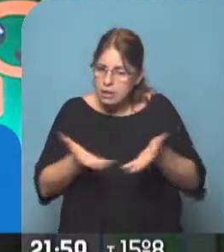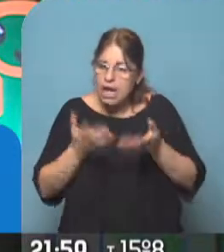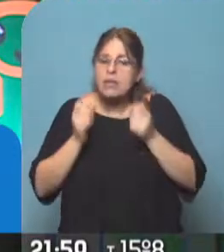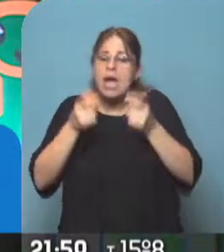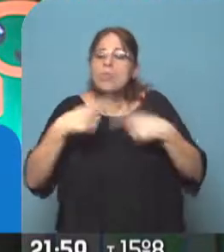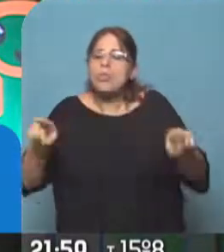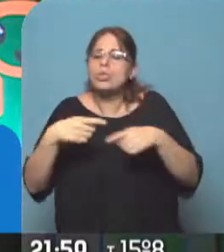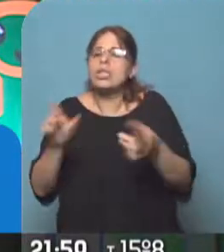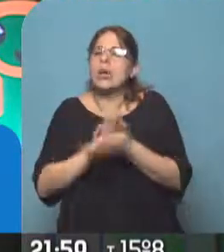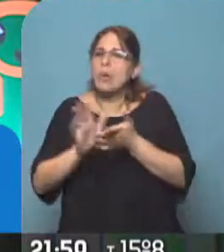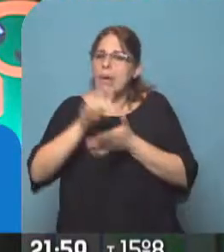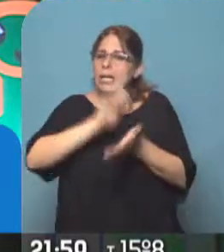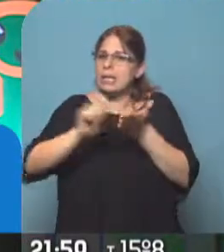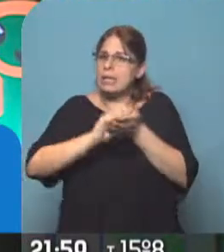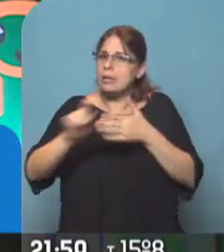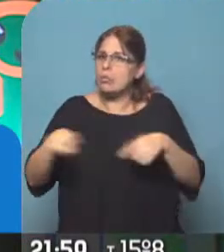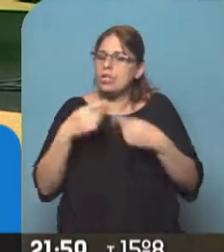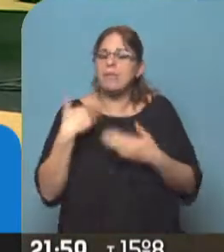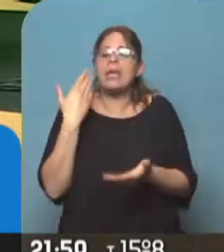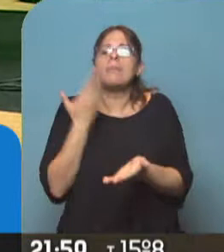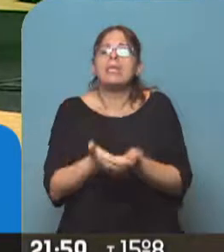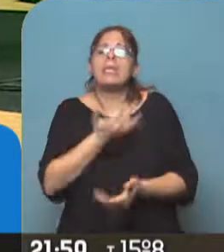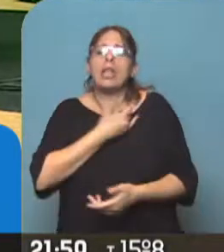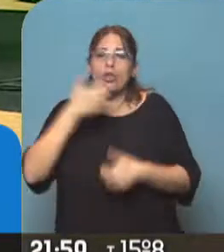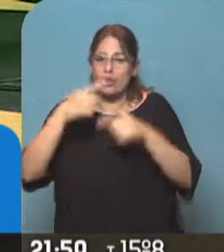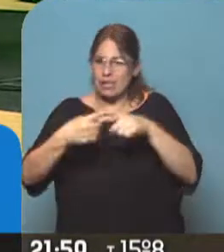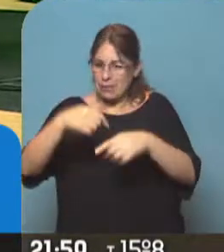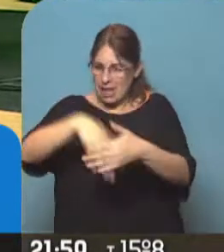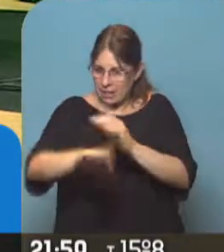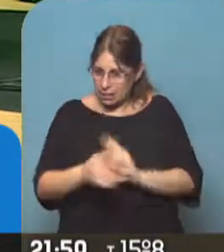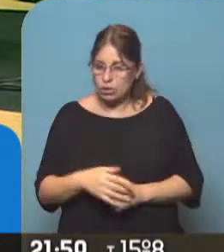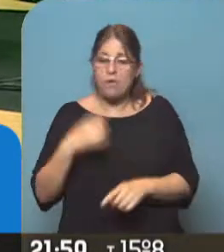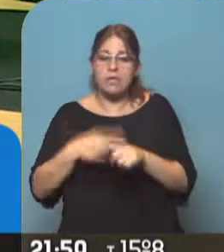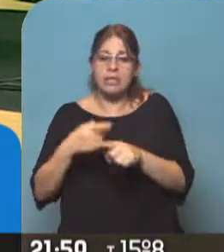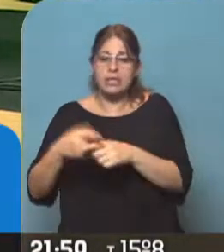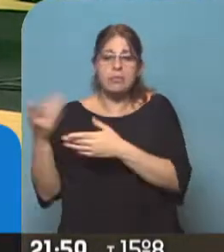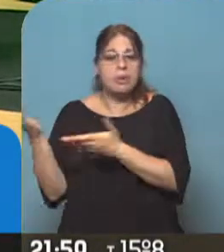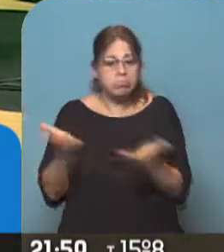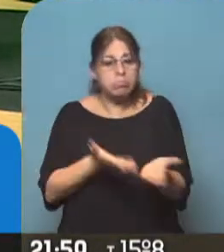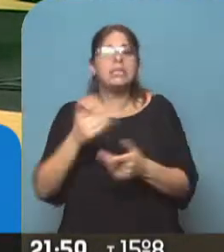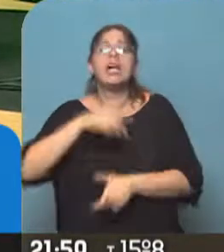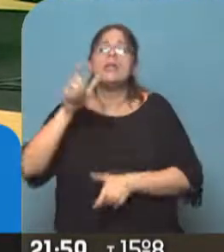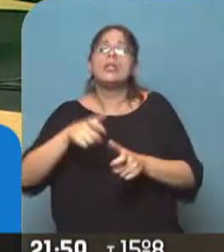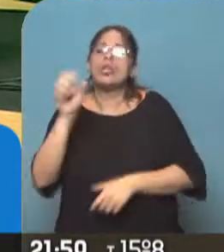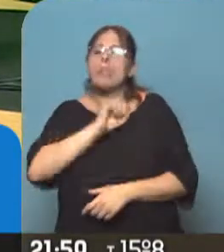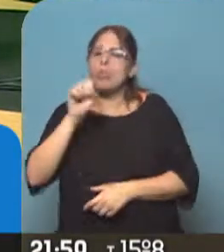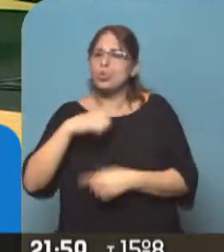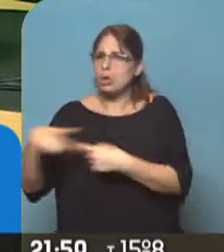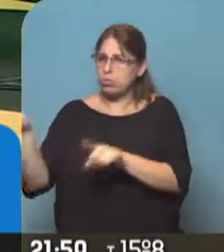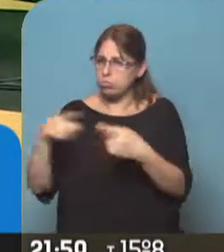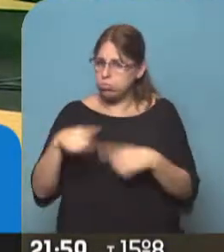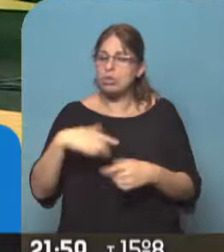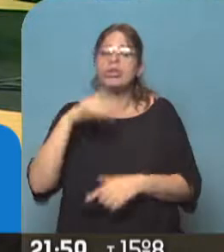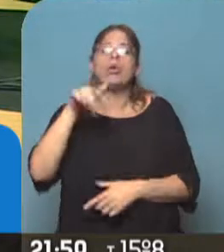nueva, que se componga música para ser presentada en el festival. Esta idea de que el festival trae músicos internacionales que nunca antes estuvieron